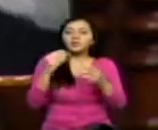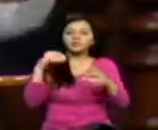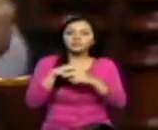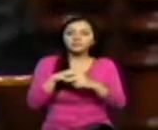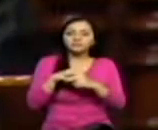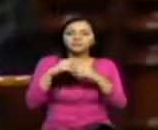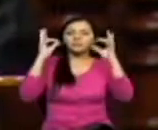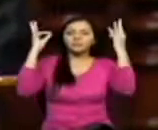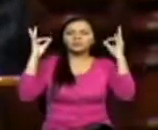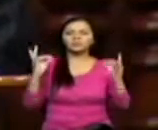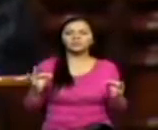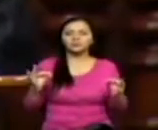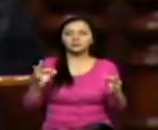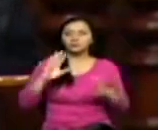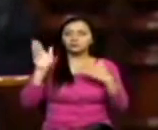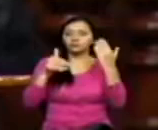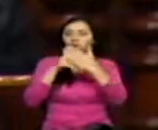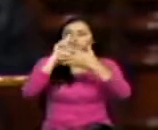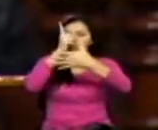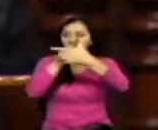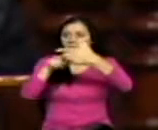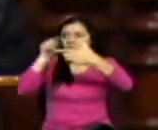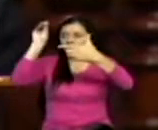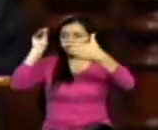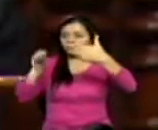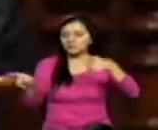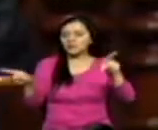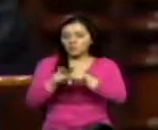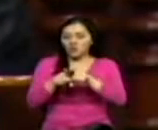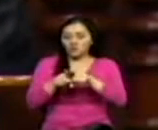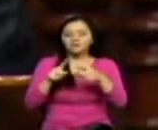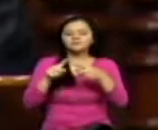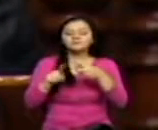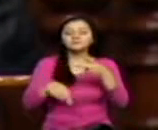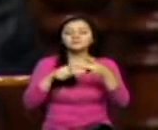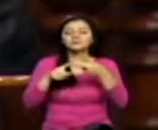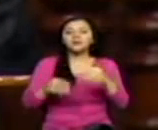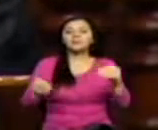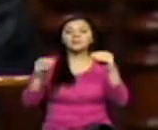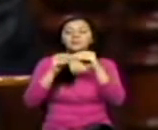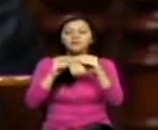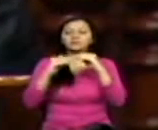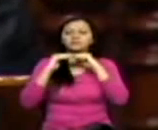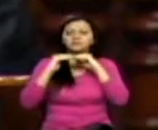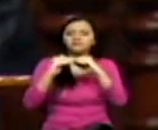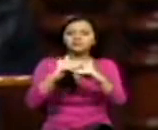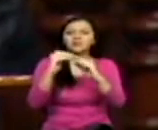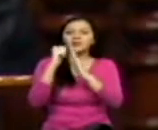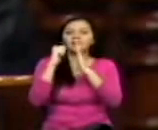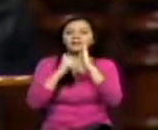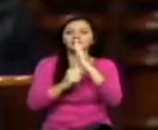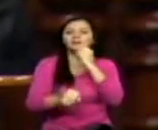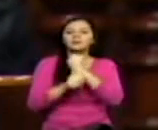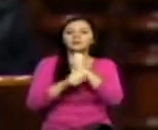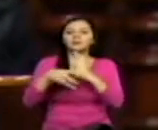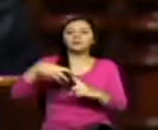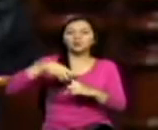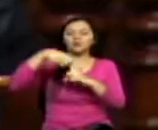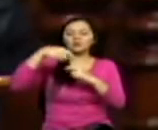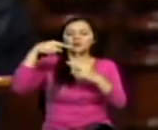para el presupuesto de todos. Pero también significa establecer una agenda de